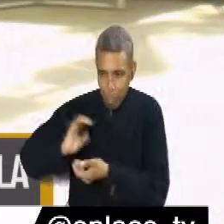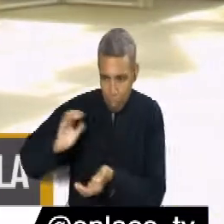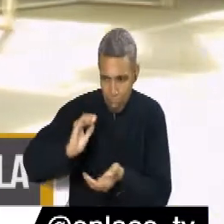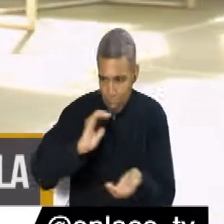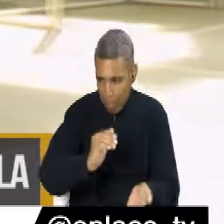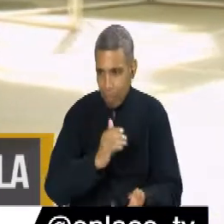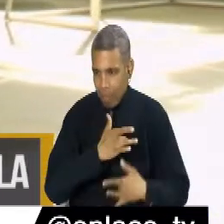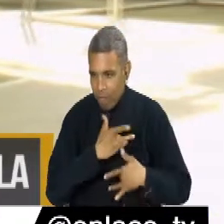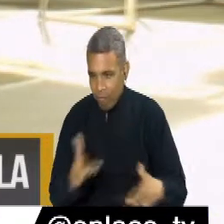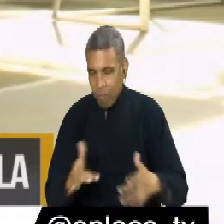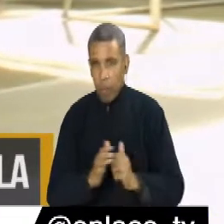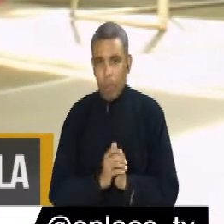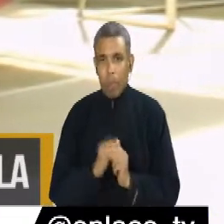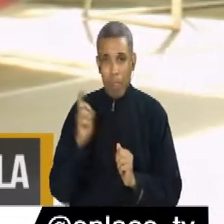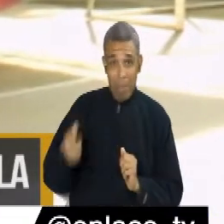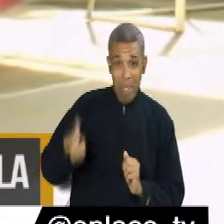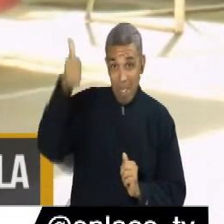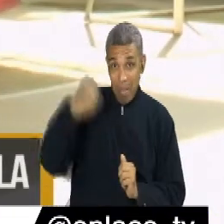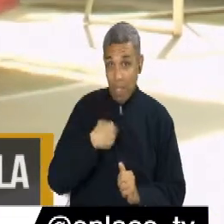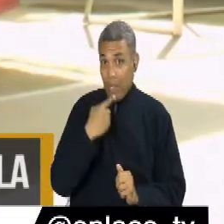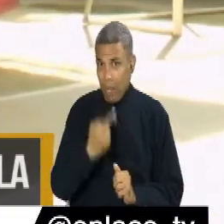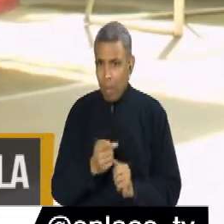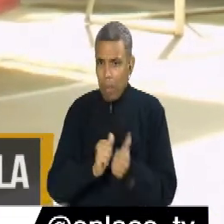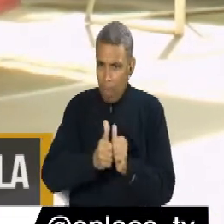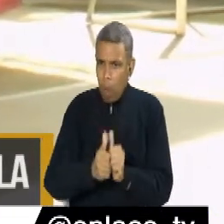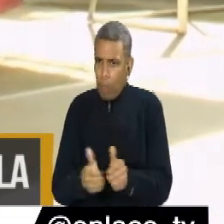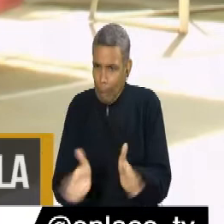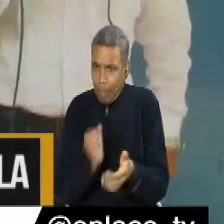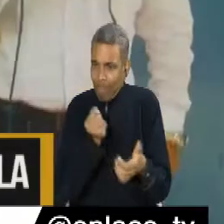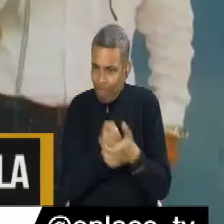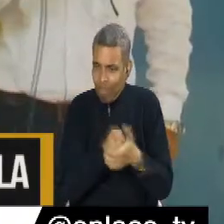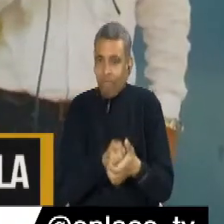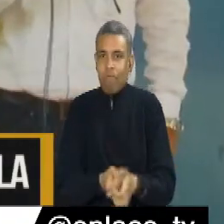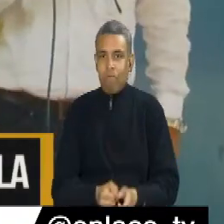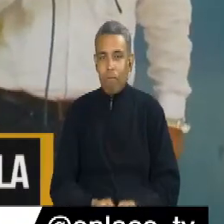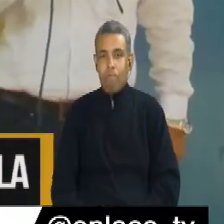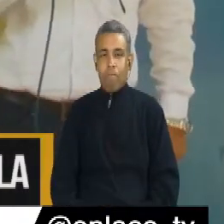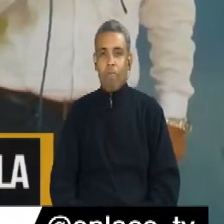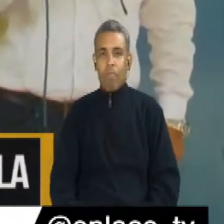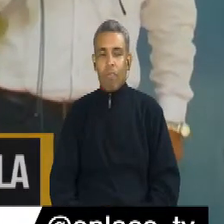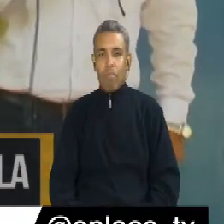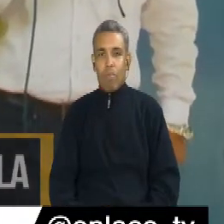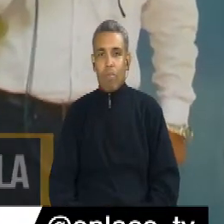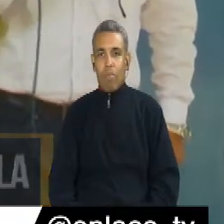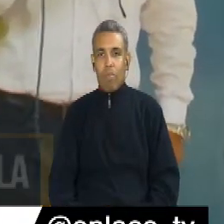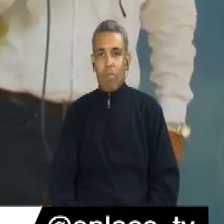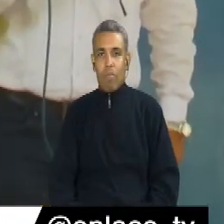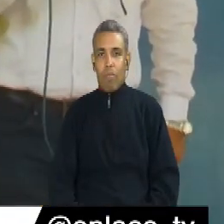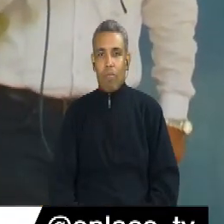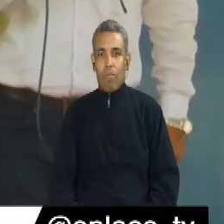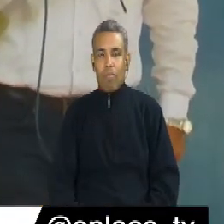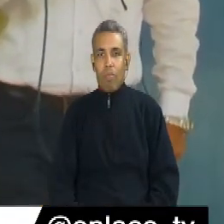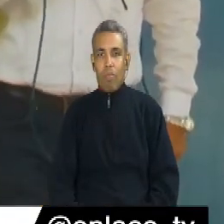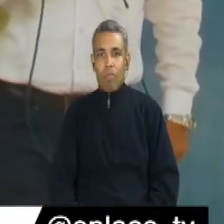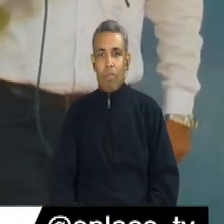gerente de Distrisander, se busca incentivar el deporte entre la población estudiantil con estos premios, como también el uso de las nuevas